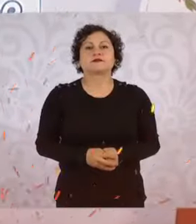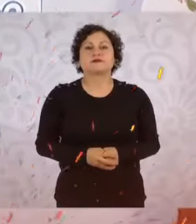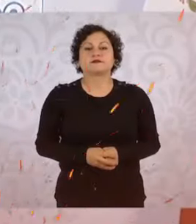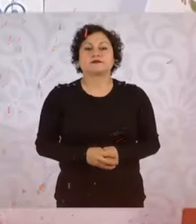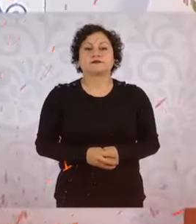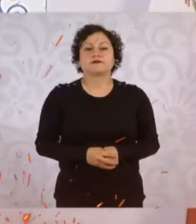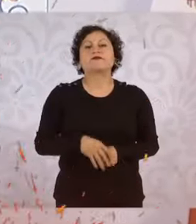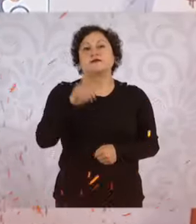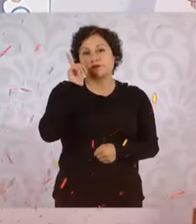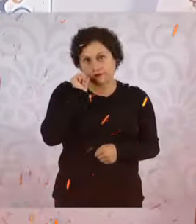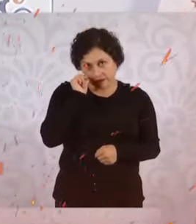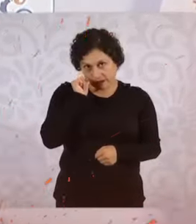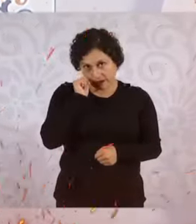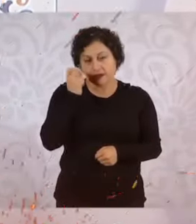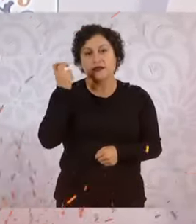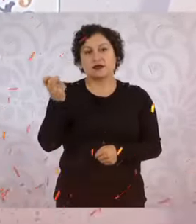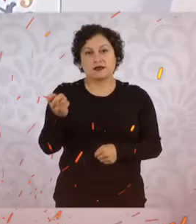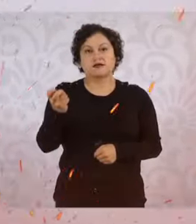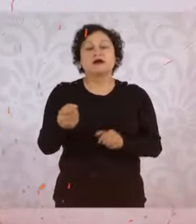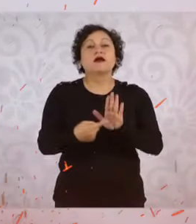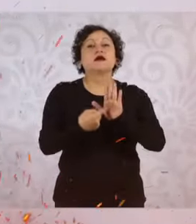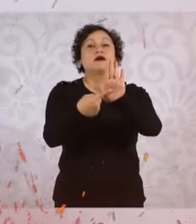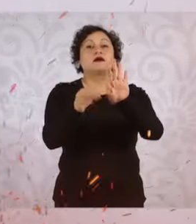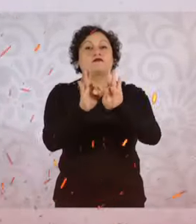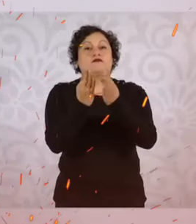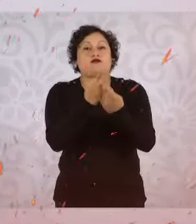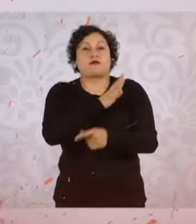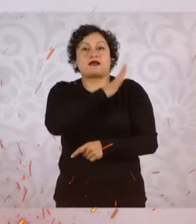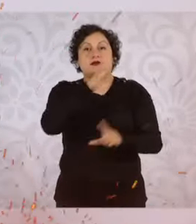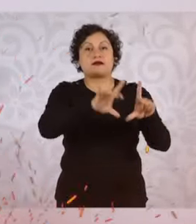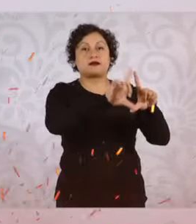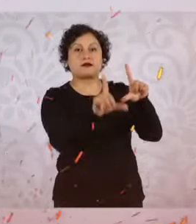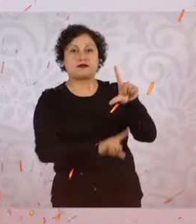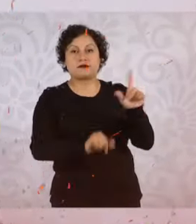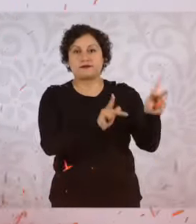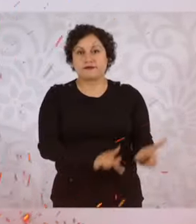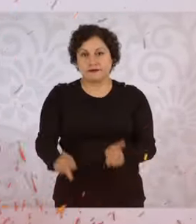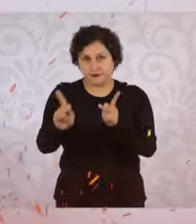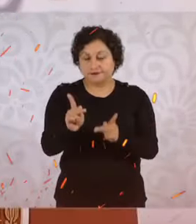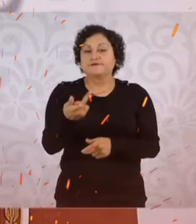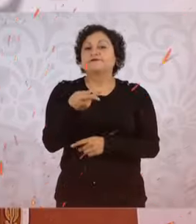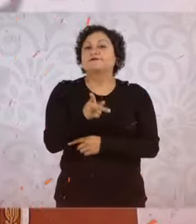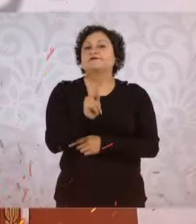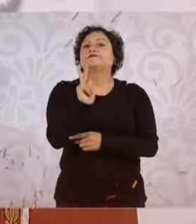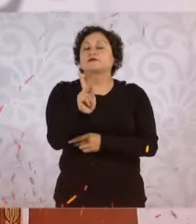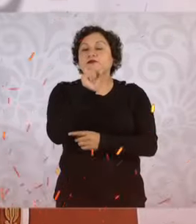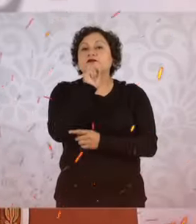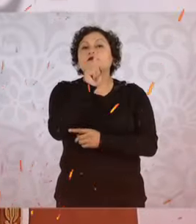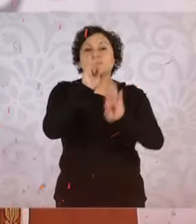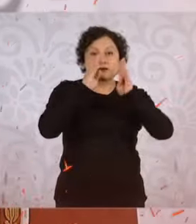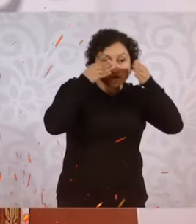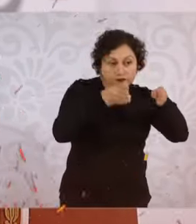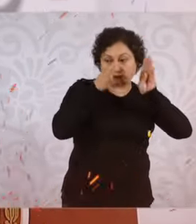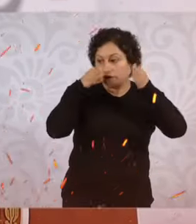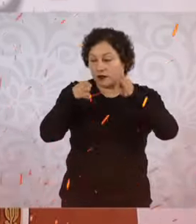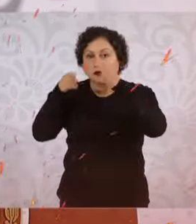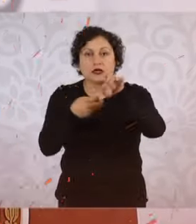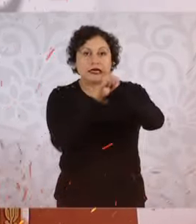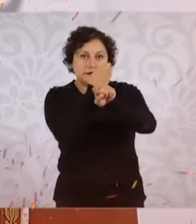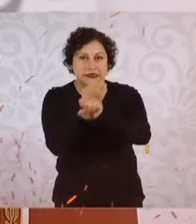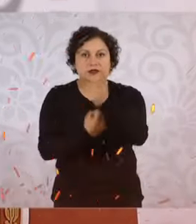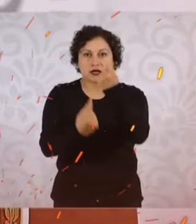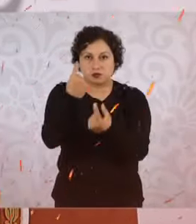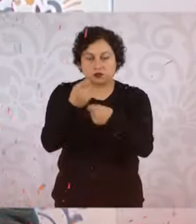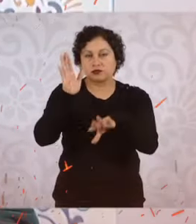Mañana se presenta la estrategia general y vamos a trabajar en algunos estados en particular con mayor